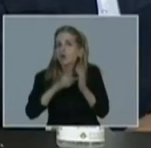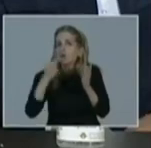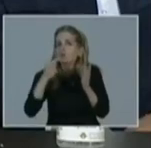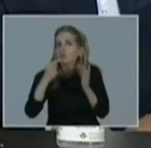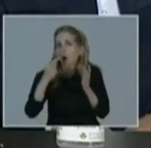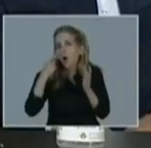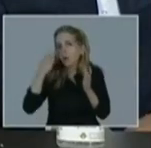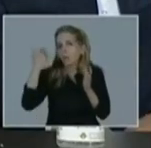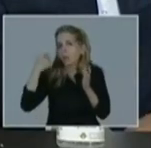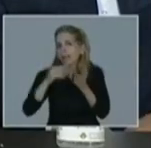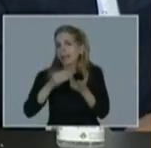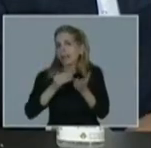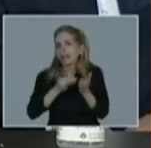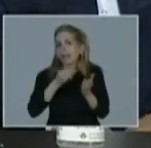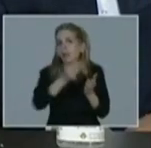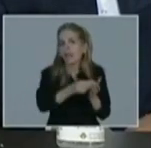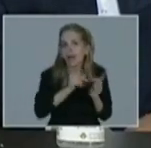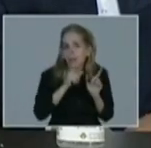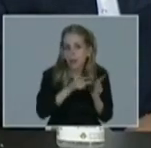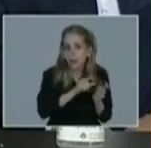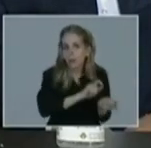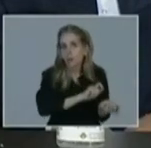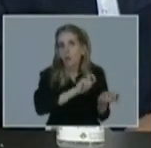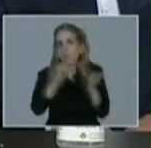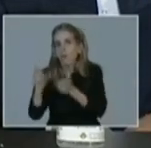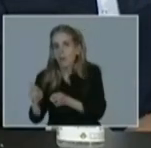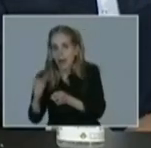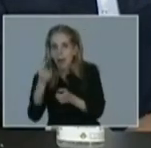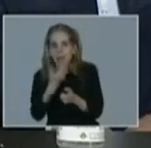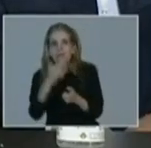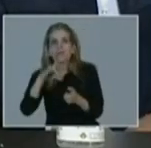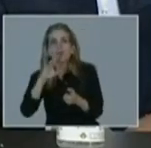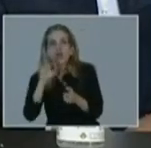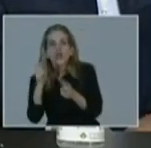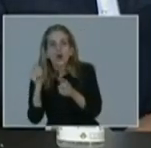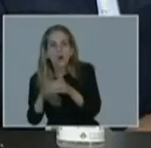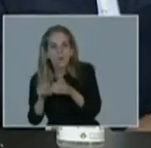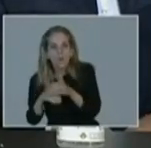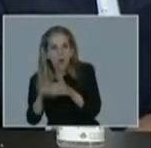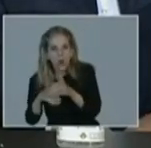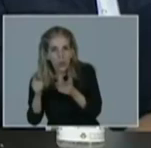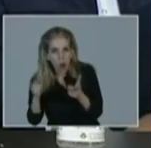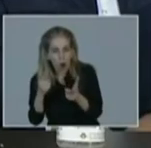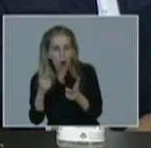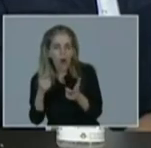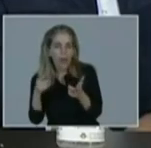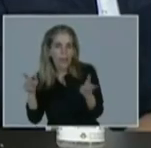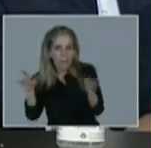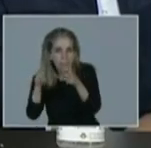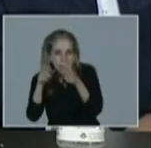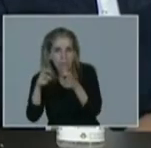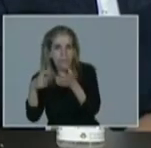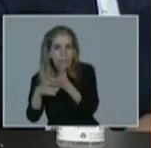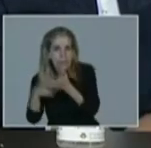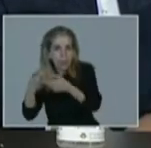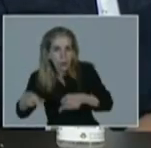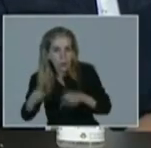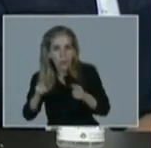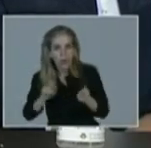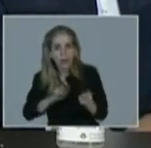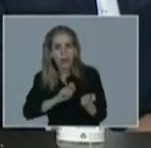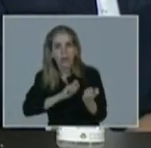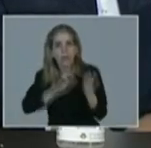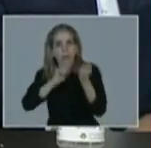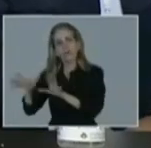crédito y una parte distribuida por coparticipación. Y ese crédito que ahora se estaba discutiendo, la renegociación, porque